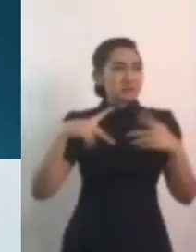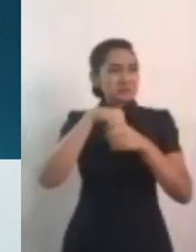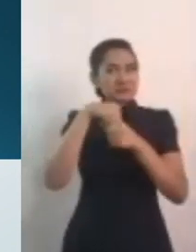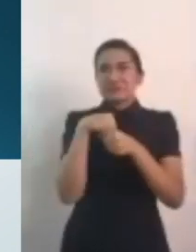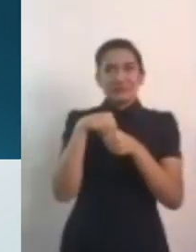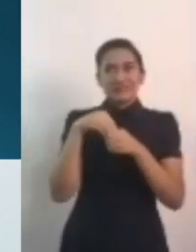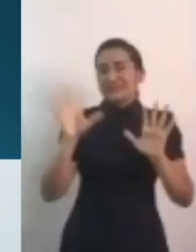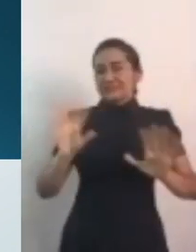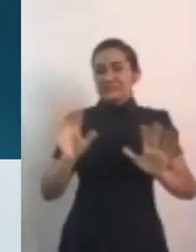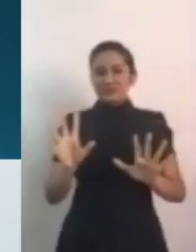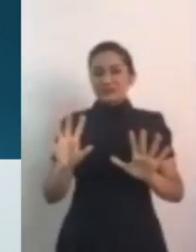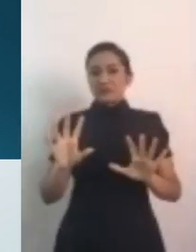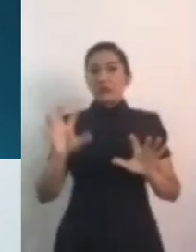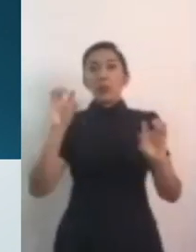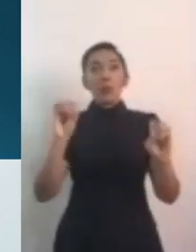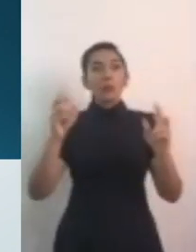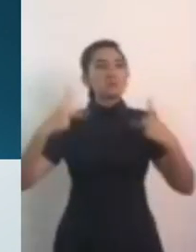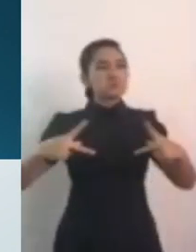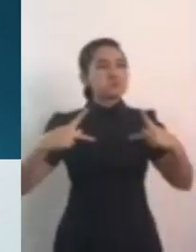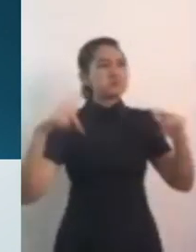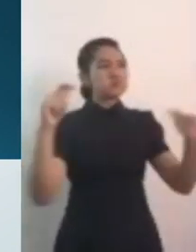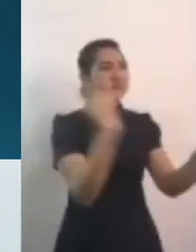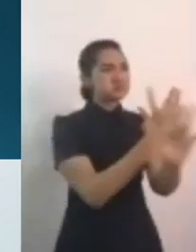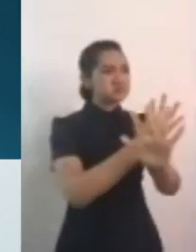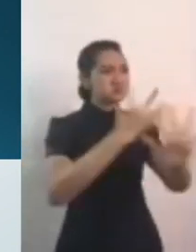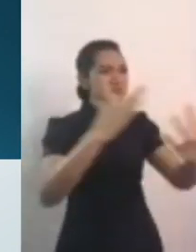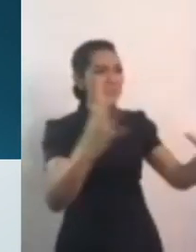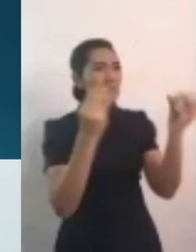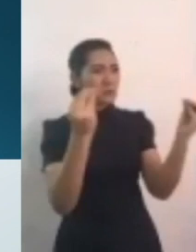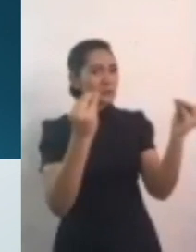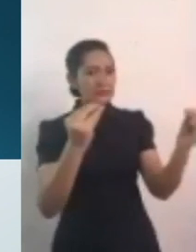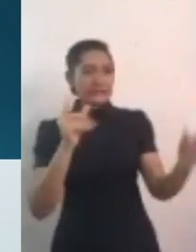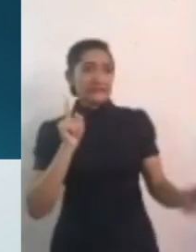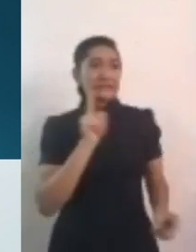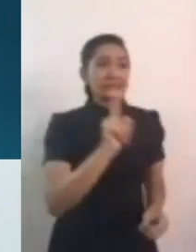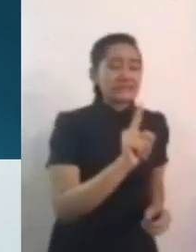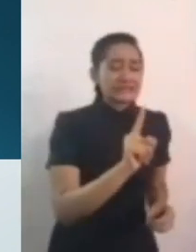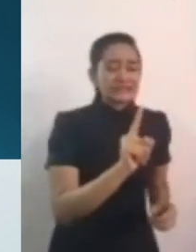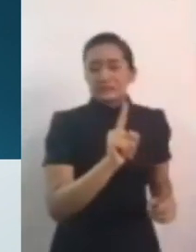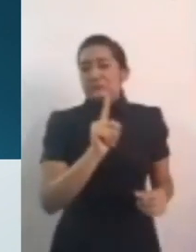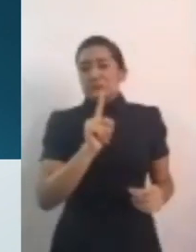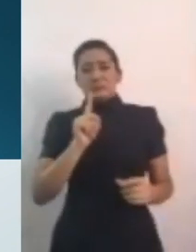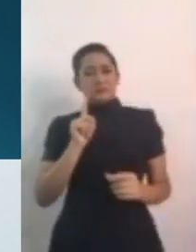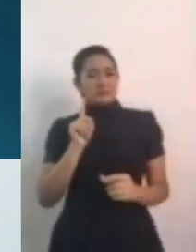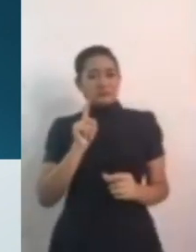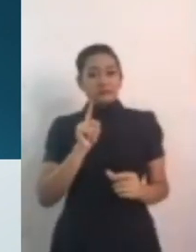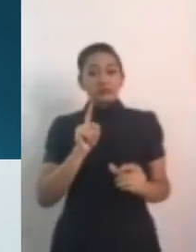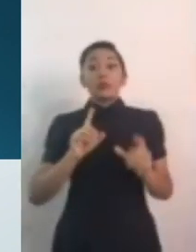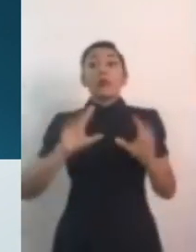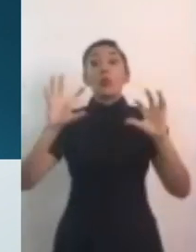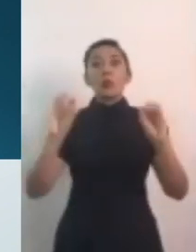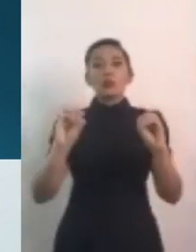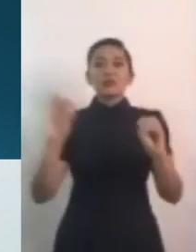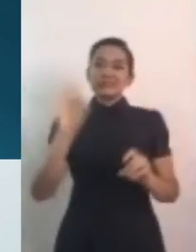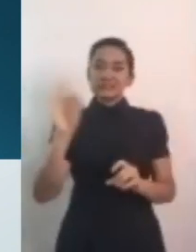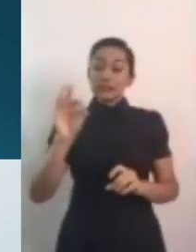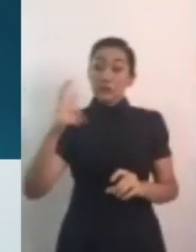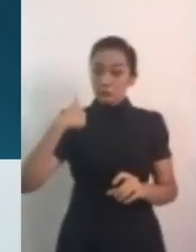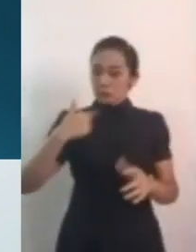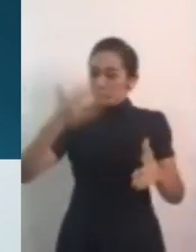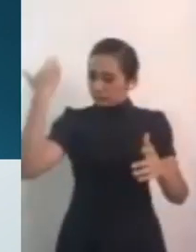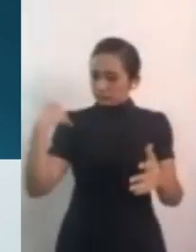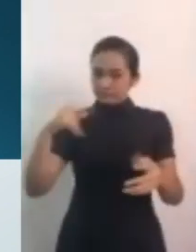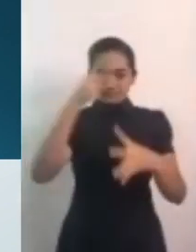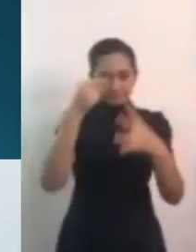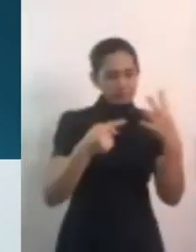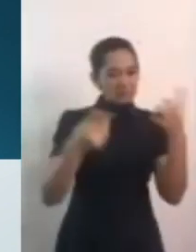postergan actividades, a veces hasta meses. Esta es la parte donde podría haber dificultades adaptativas, porque